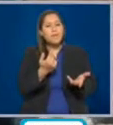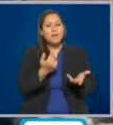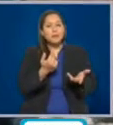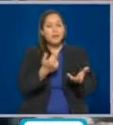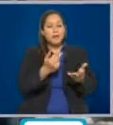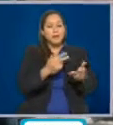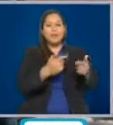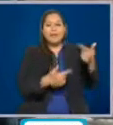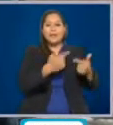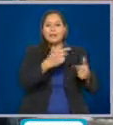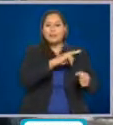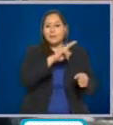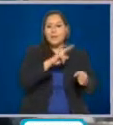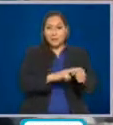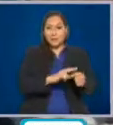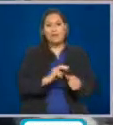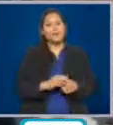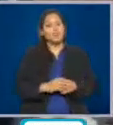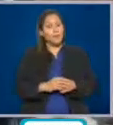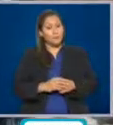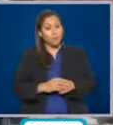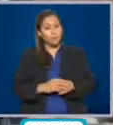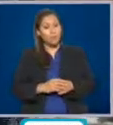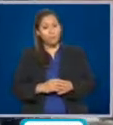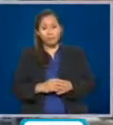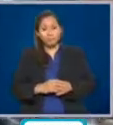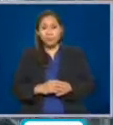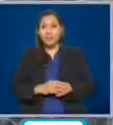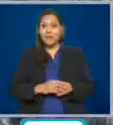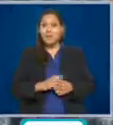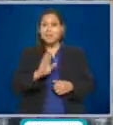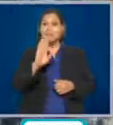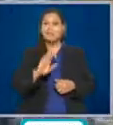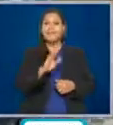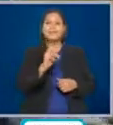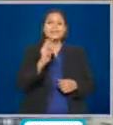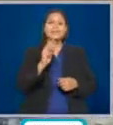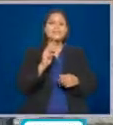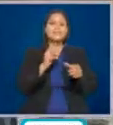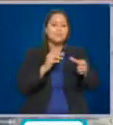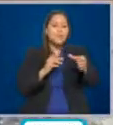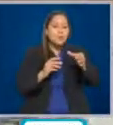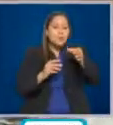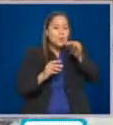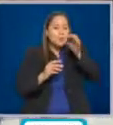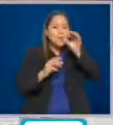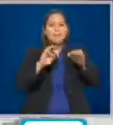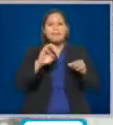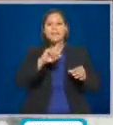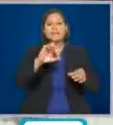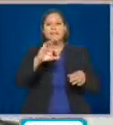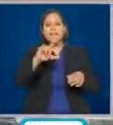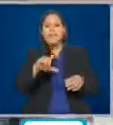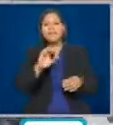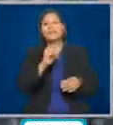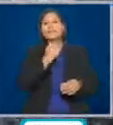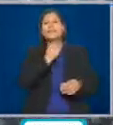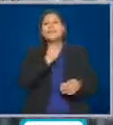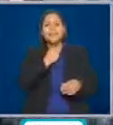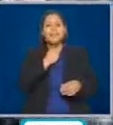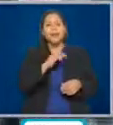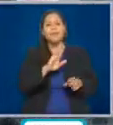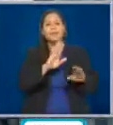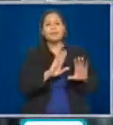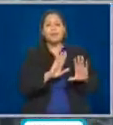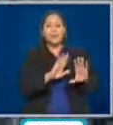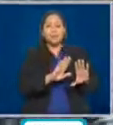reposado al natural. También. Chihuahua, ya parece mezcal o tequila, reposado. Sí, lo tenemos ya para que